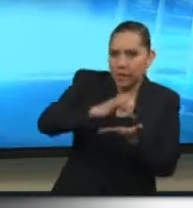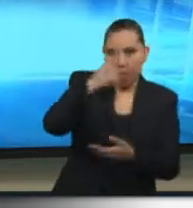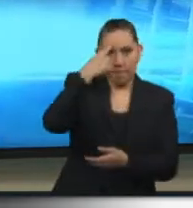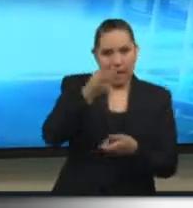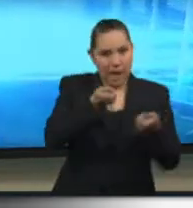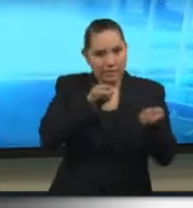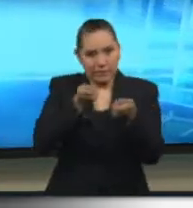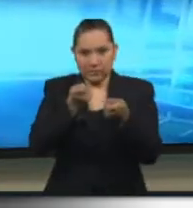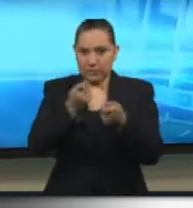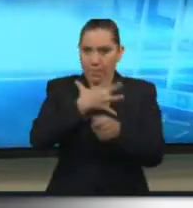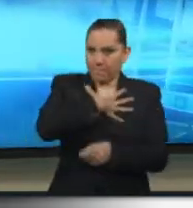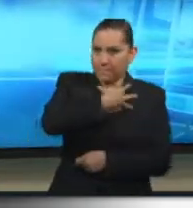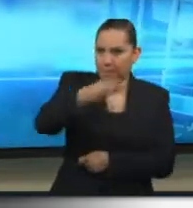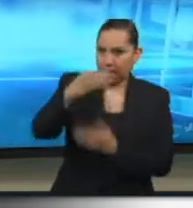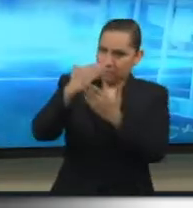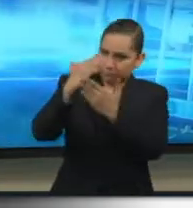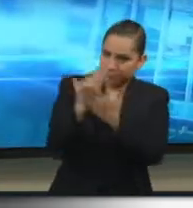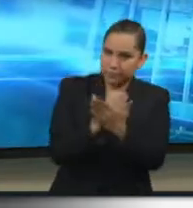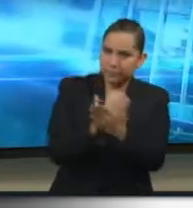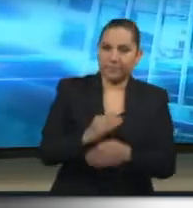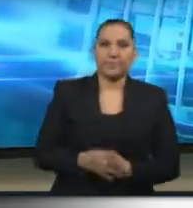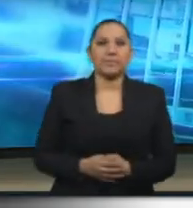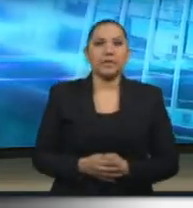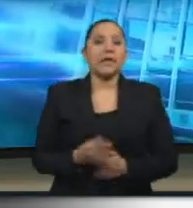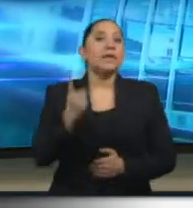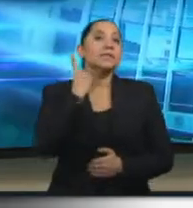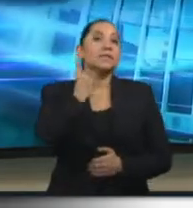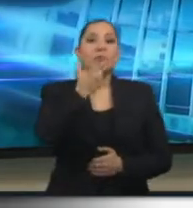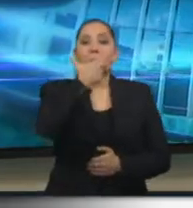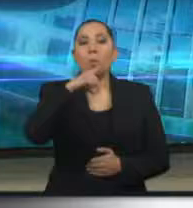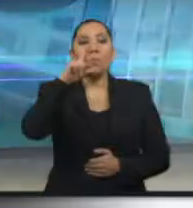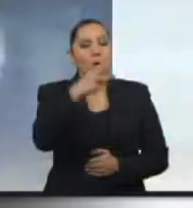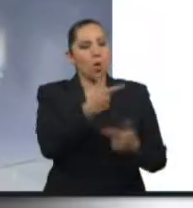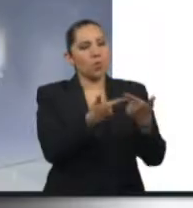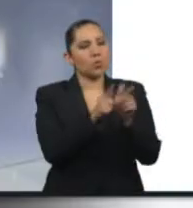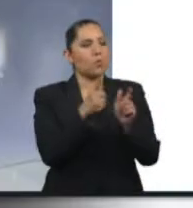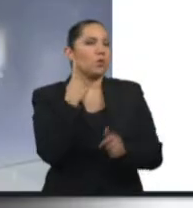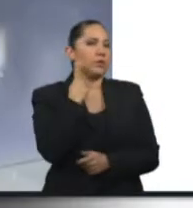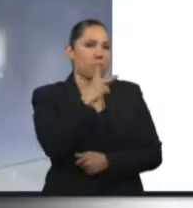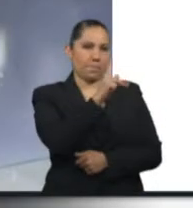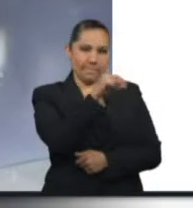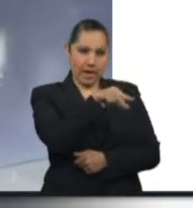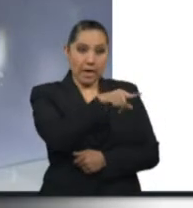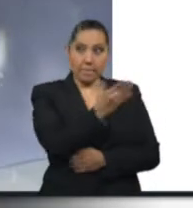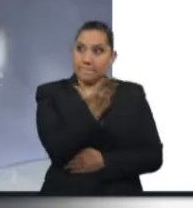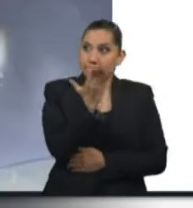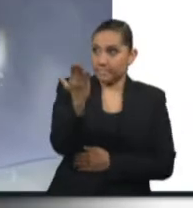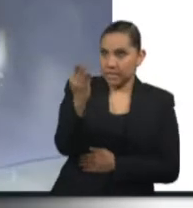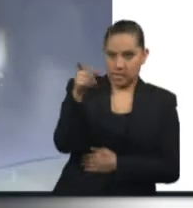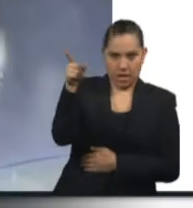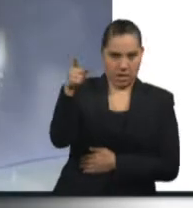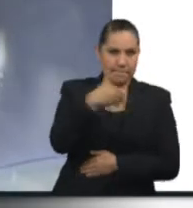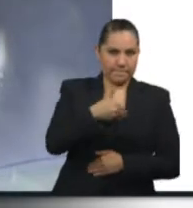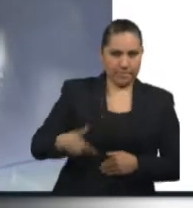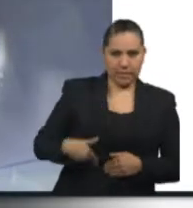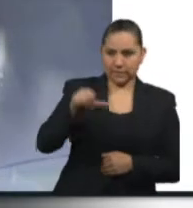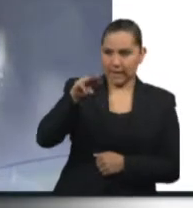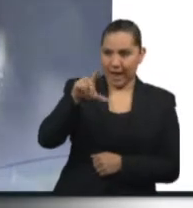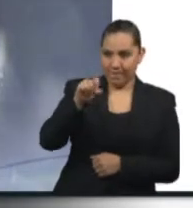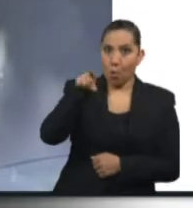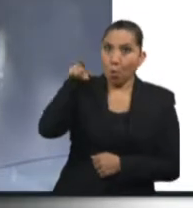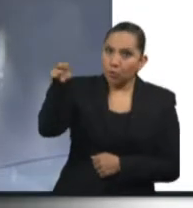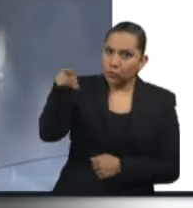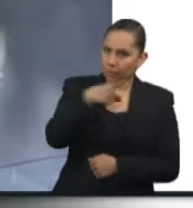Diputadas y diputados del PAN hicieron un llamado al presidente de la República, Andrés Manuel López Obrador, a que, respetando su investidura, practique la